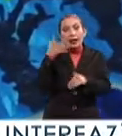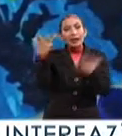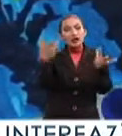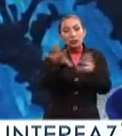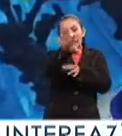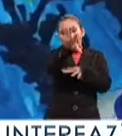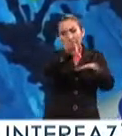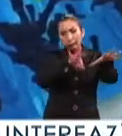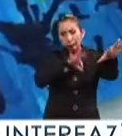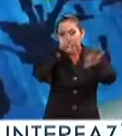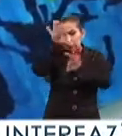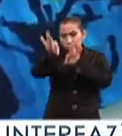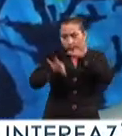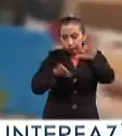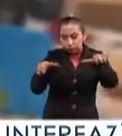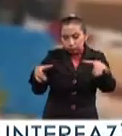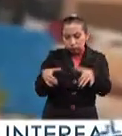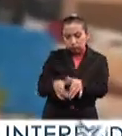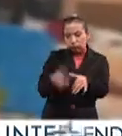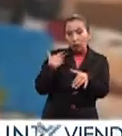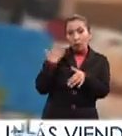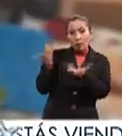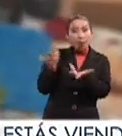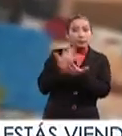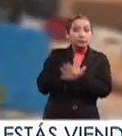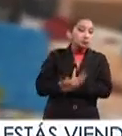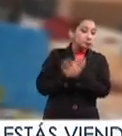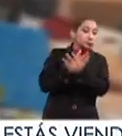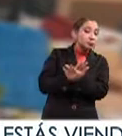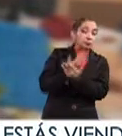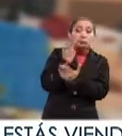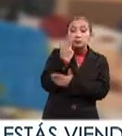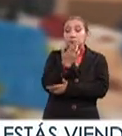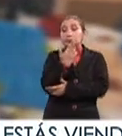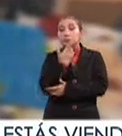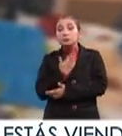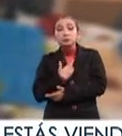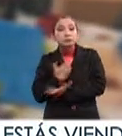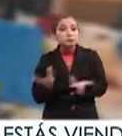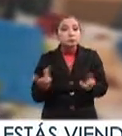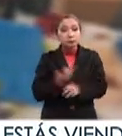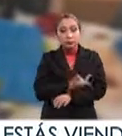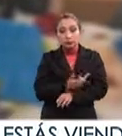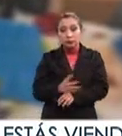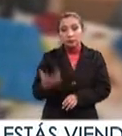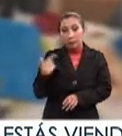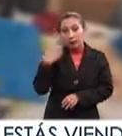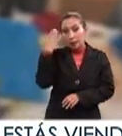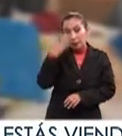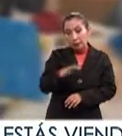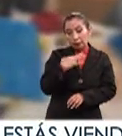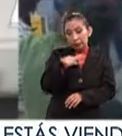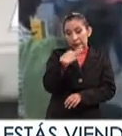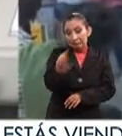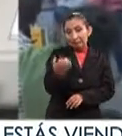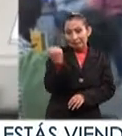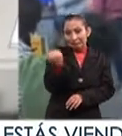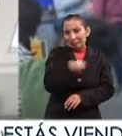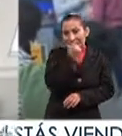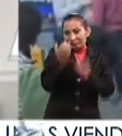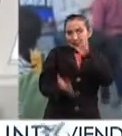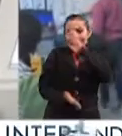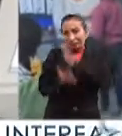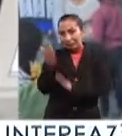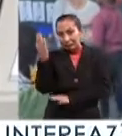la selección y pues no nos quedó más que esperar para ver los resultados y saber si habíamos sido afortunados